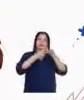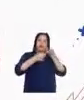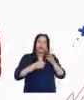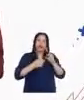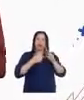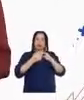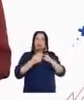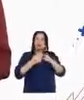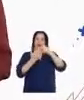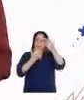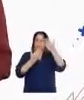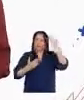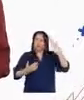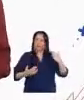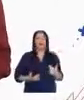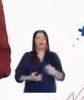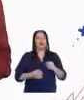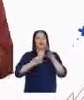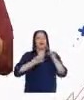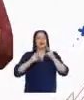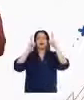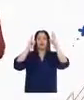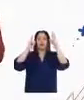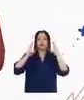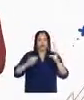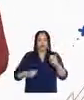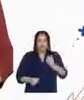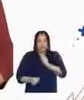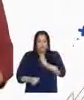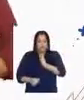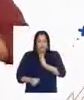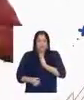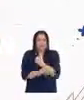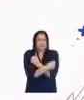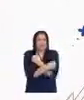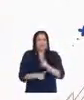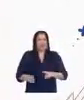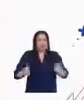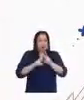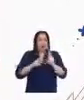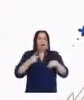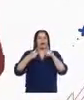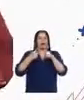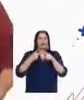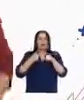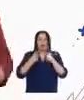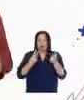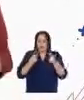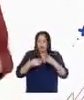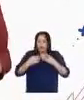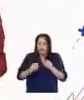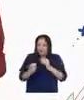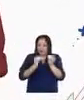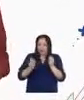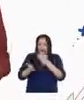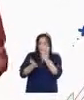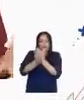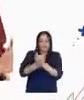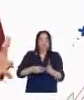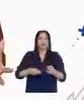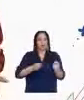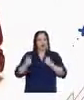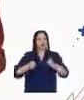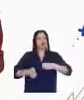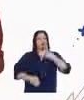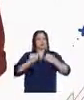desde inicios de los programas, ¿verdad? Con el tema de la autoestima, la resiliencia, el manejo de emociones